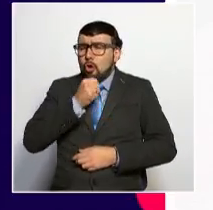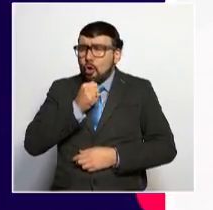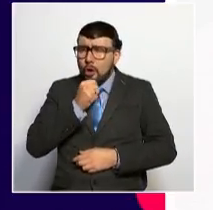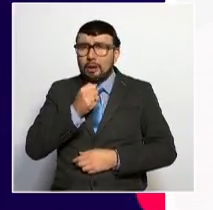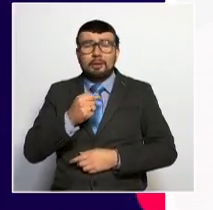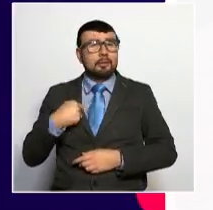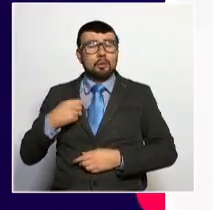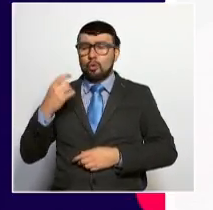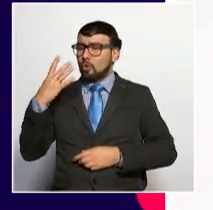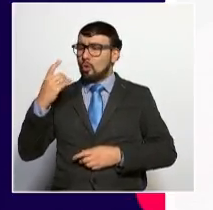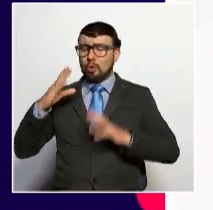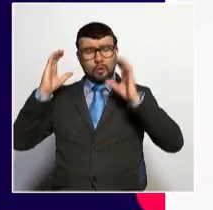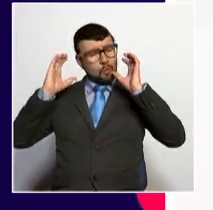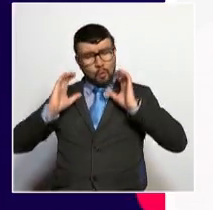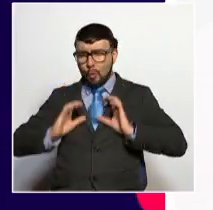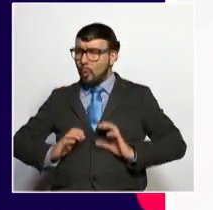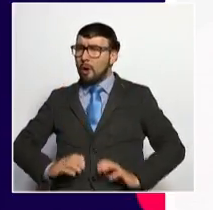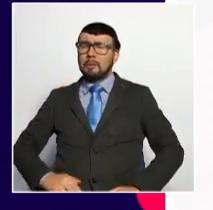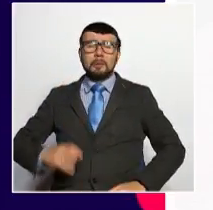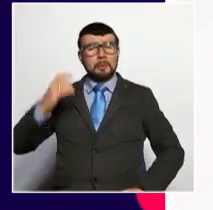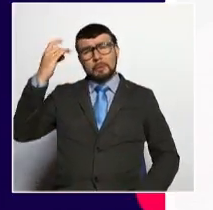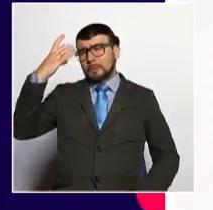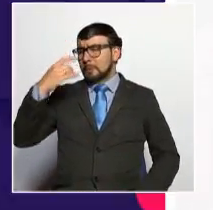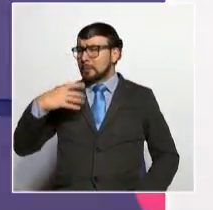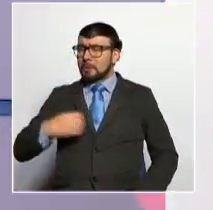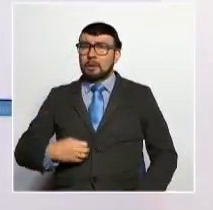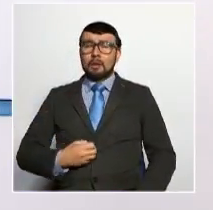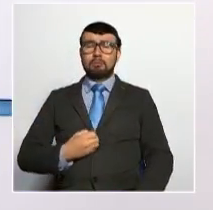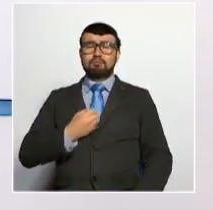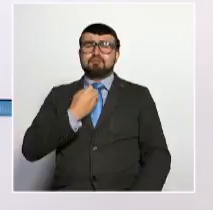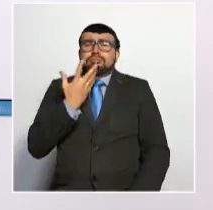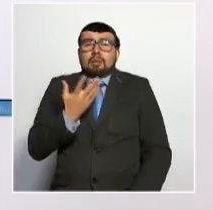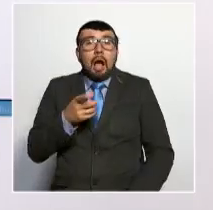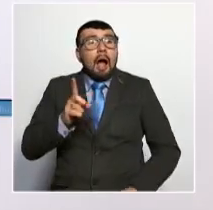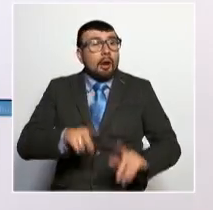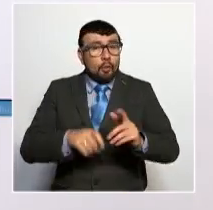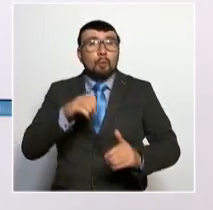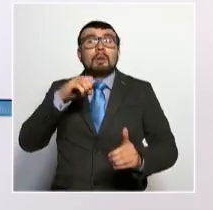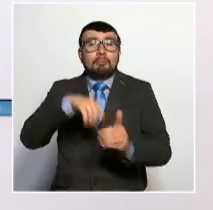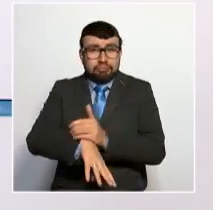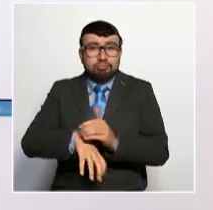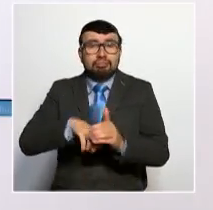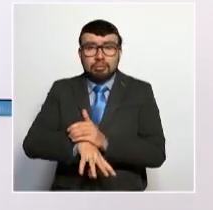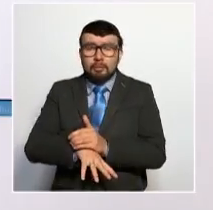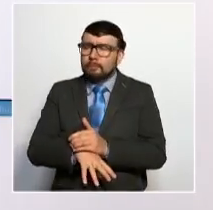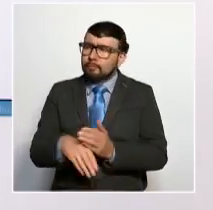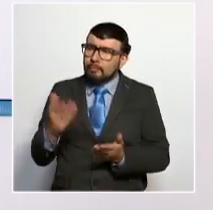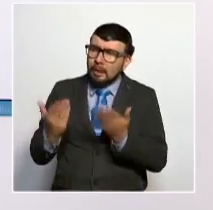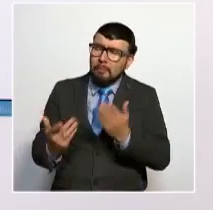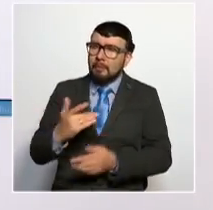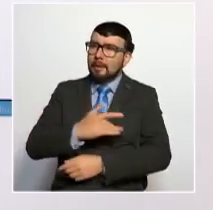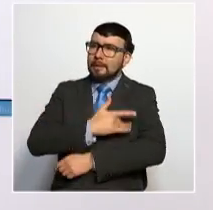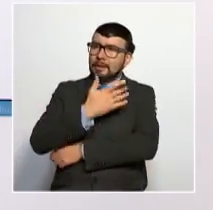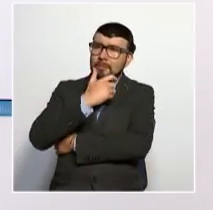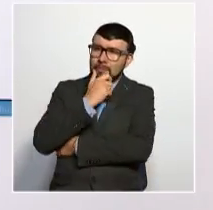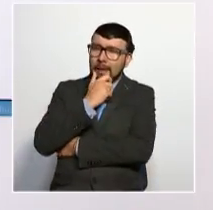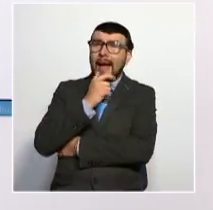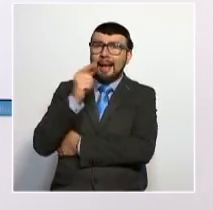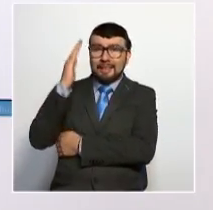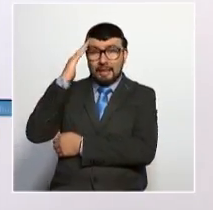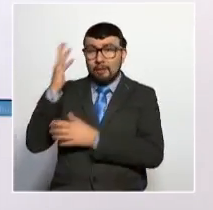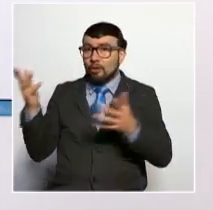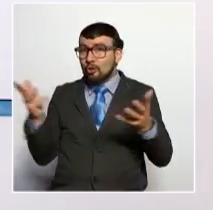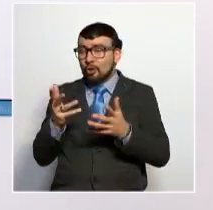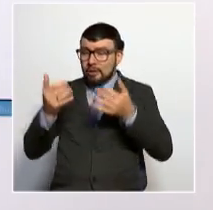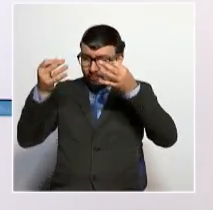el cuerpo, les da vómito, algunas les da diarrea. Entonces, de acuerdo a todos estos síntomas, es donde está ubicada la